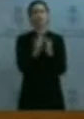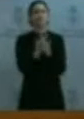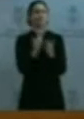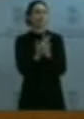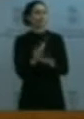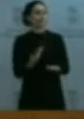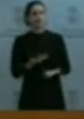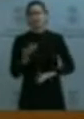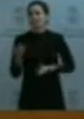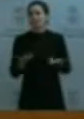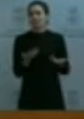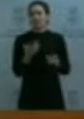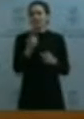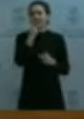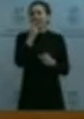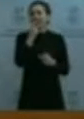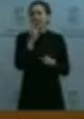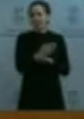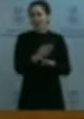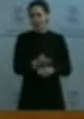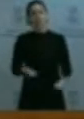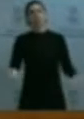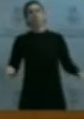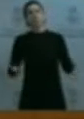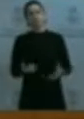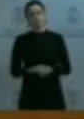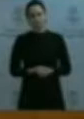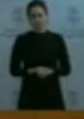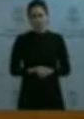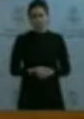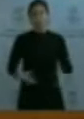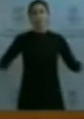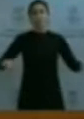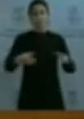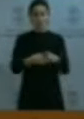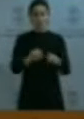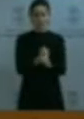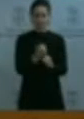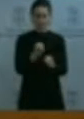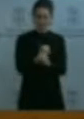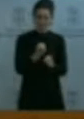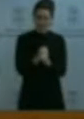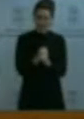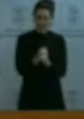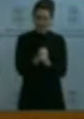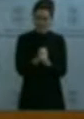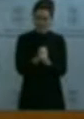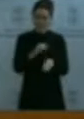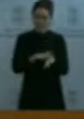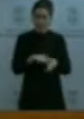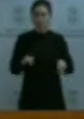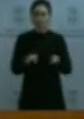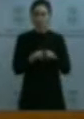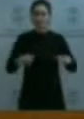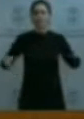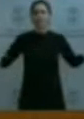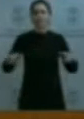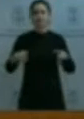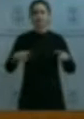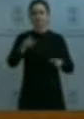No, lo que queremos es un grupo de trabajo que reúna a todas las partes afectadas lo más ampliamente posible